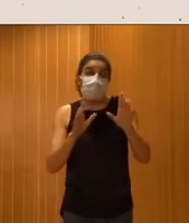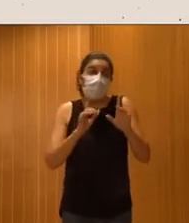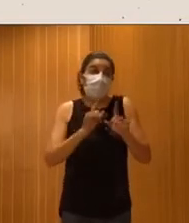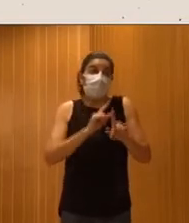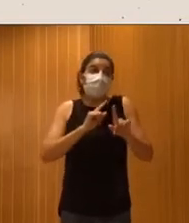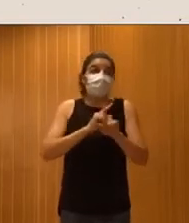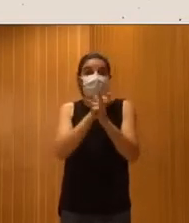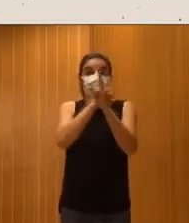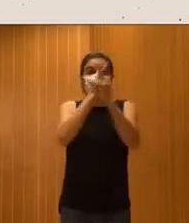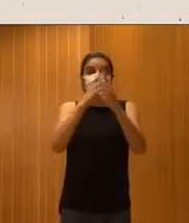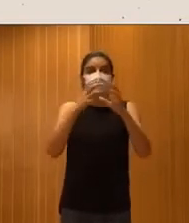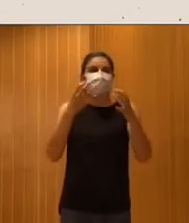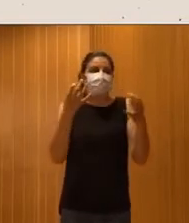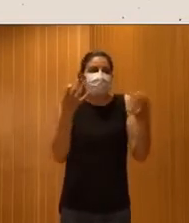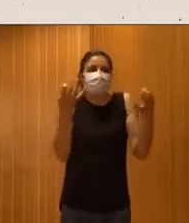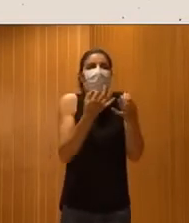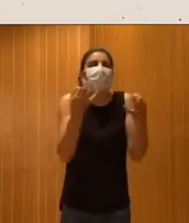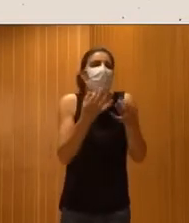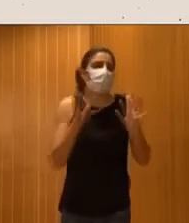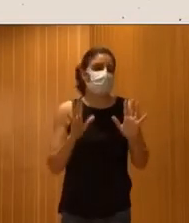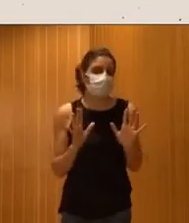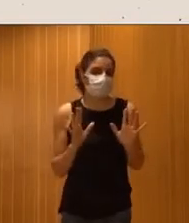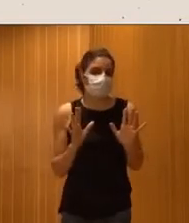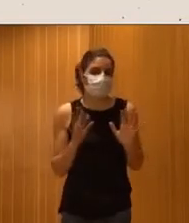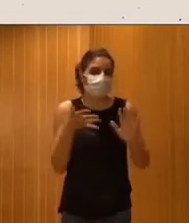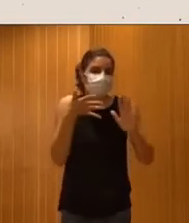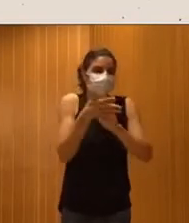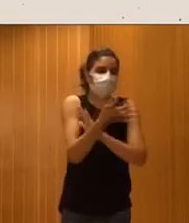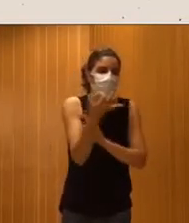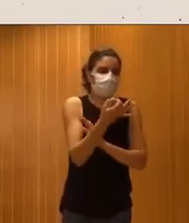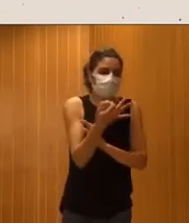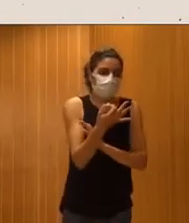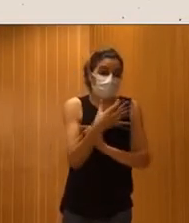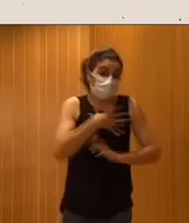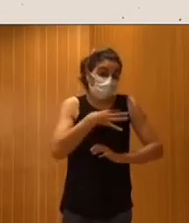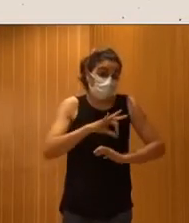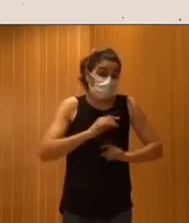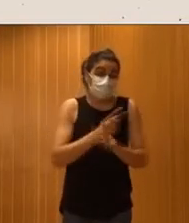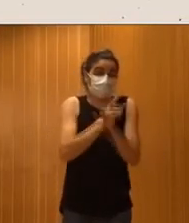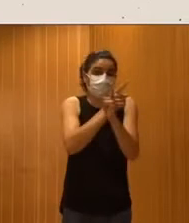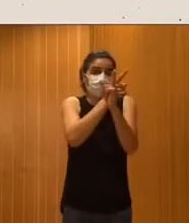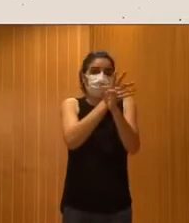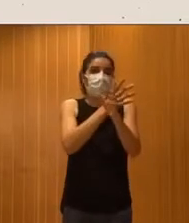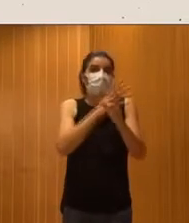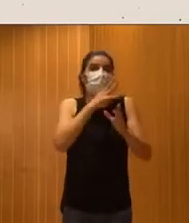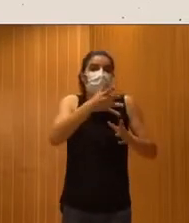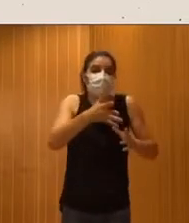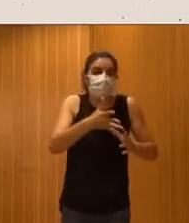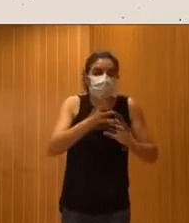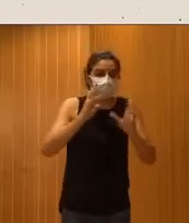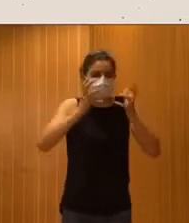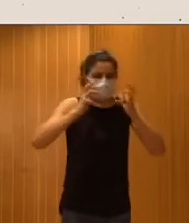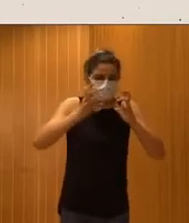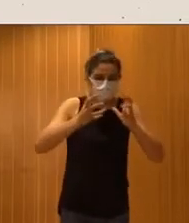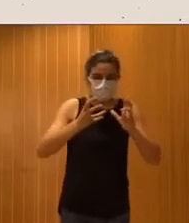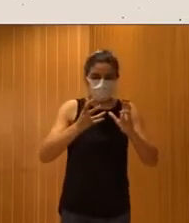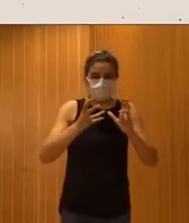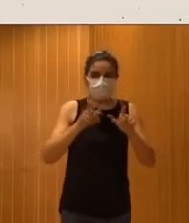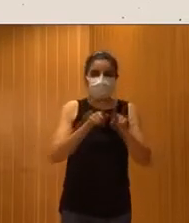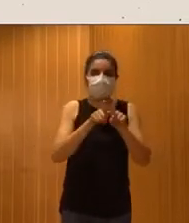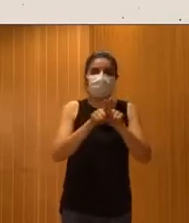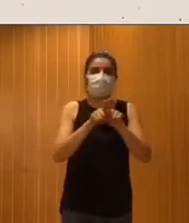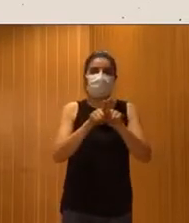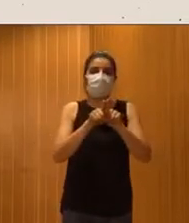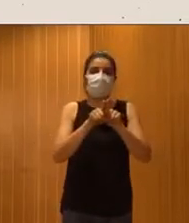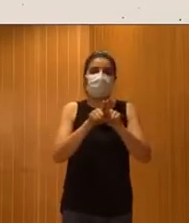agitación también habría que ver qué coño significa, porque claro, estamos hablando que la agitación, por ejemplo, según el inventario de agitación